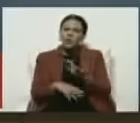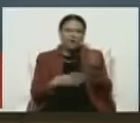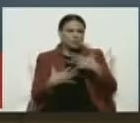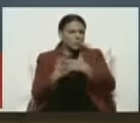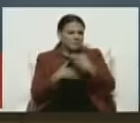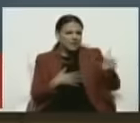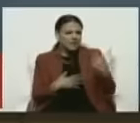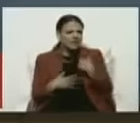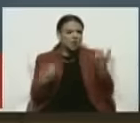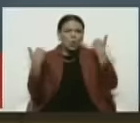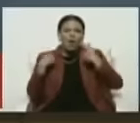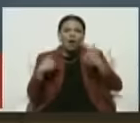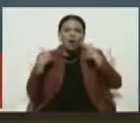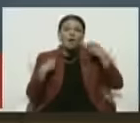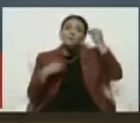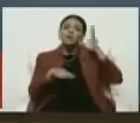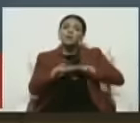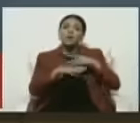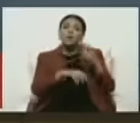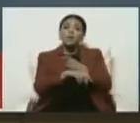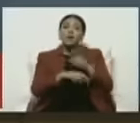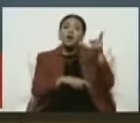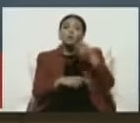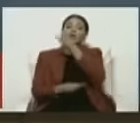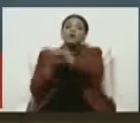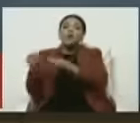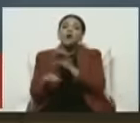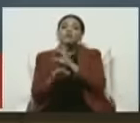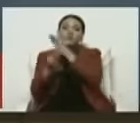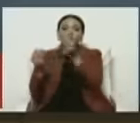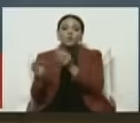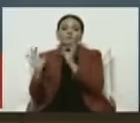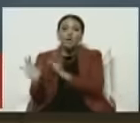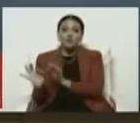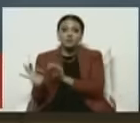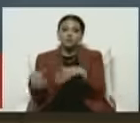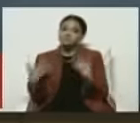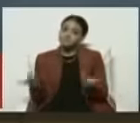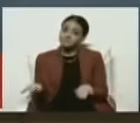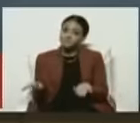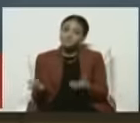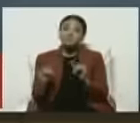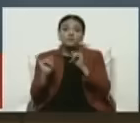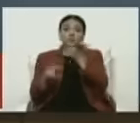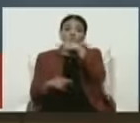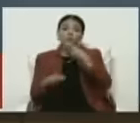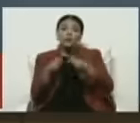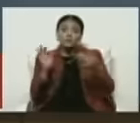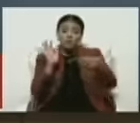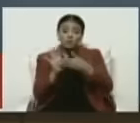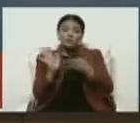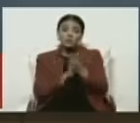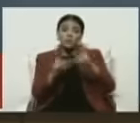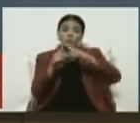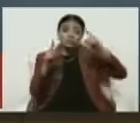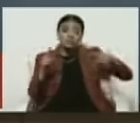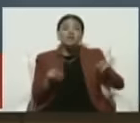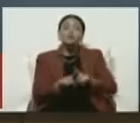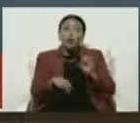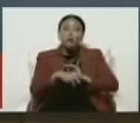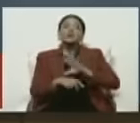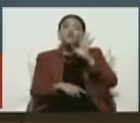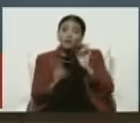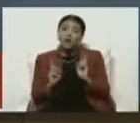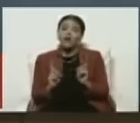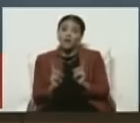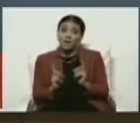ello, debo destacar que el delito de daños a instalaciones al sistema eléctrico nacional es tan delicado